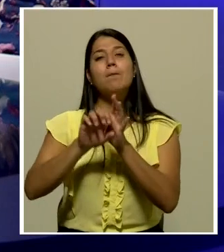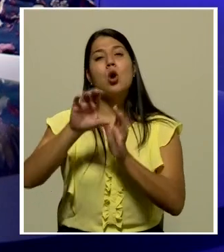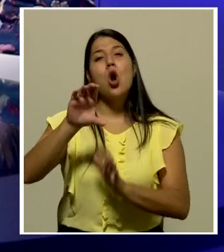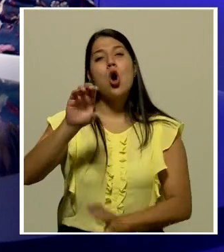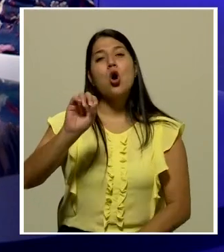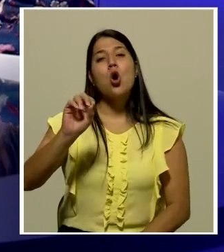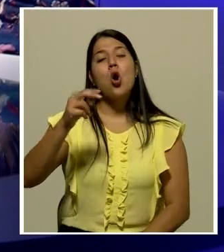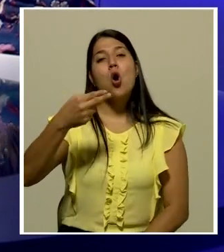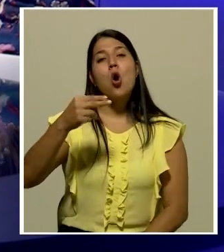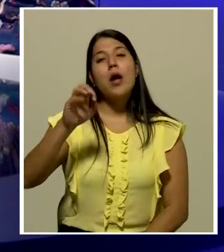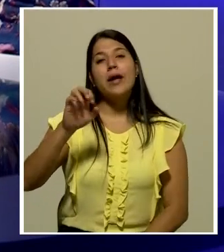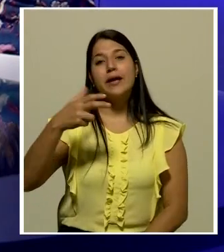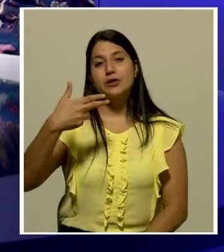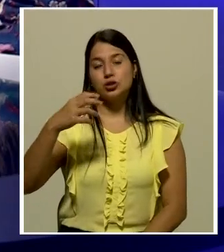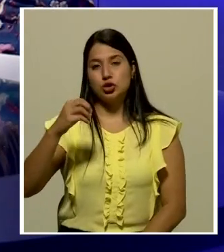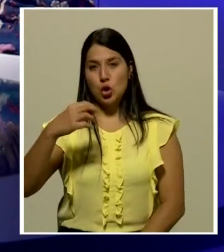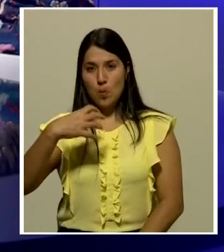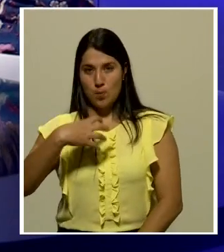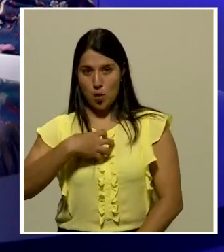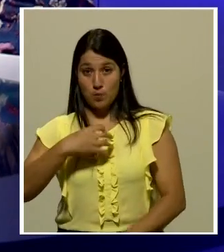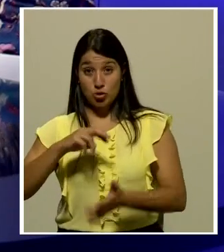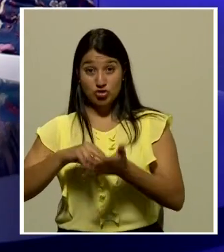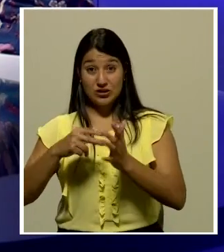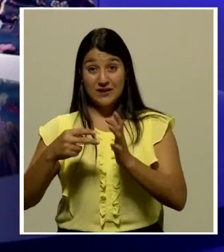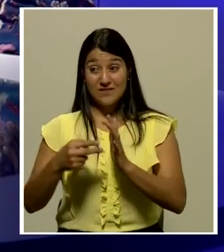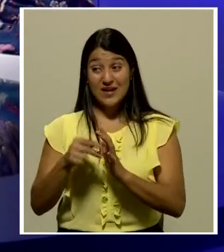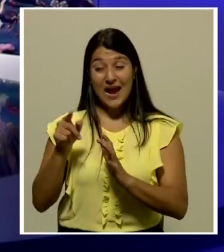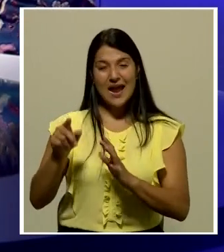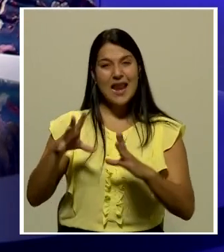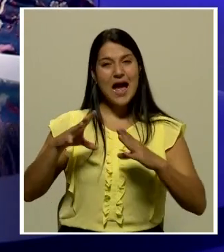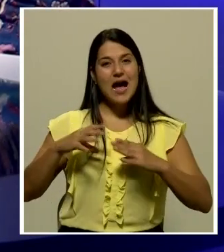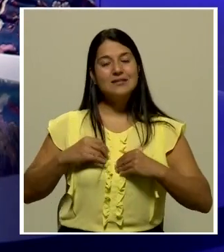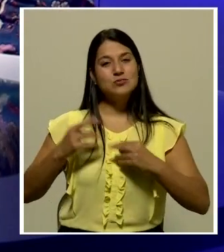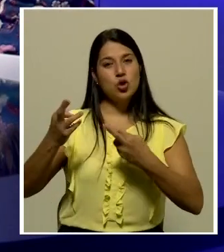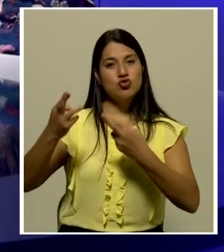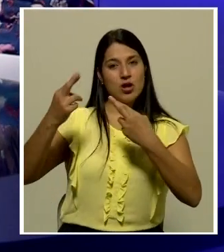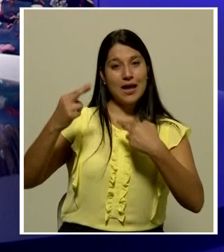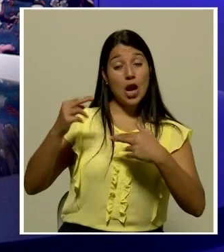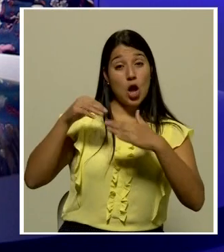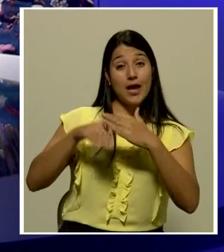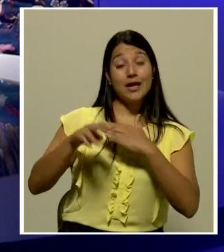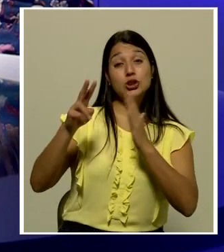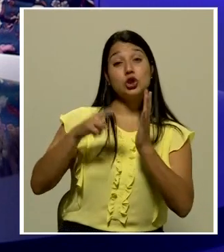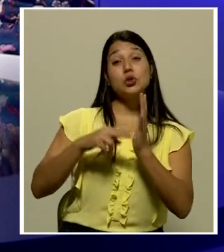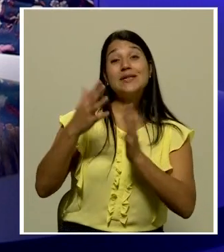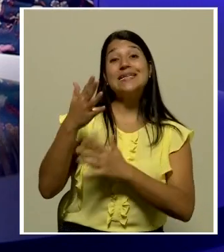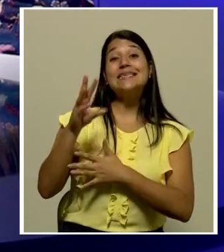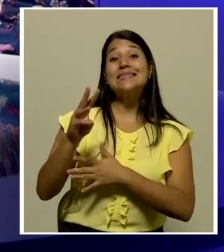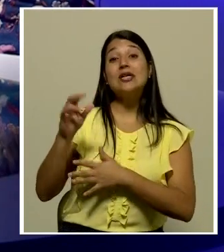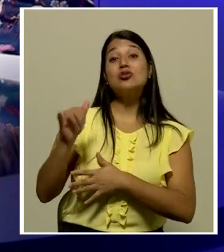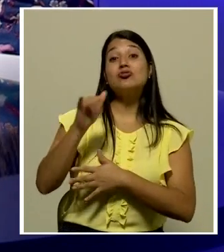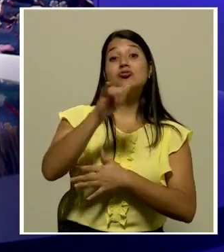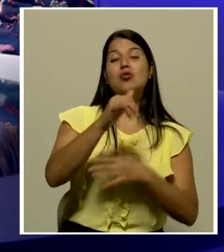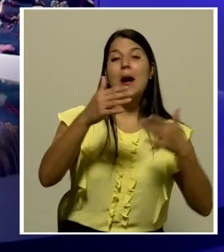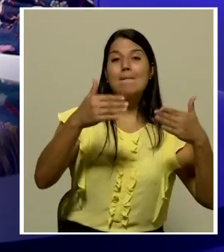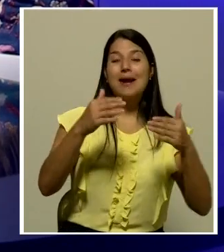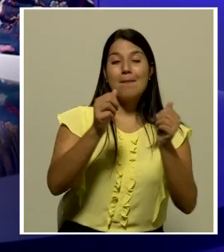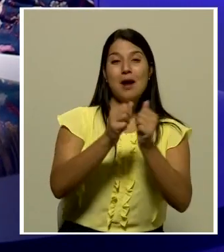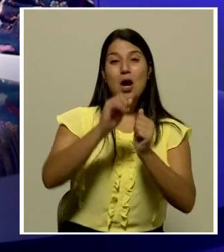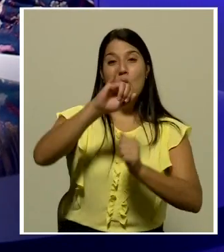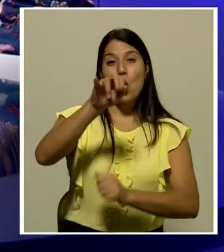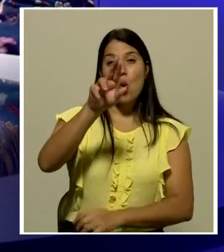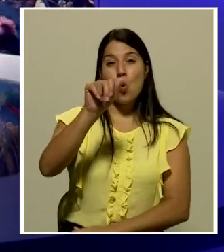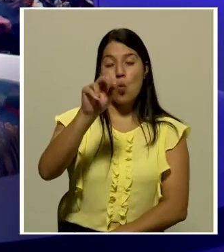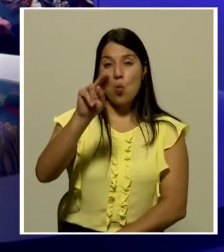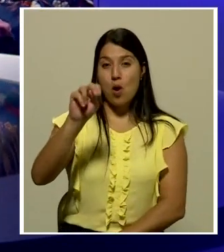relacionado con el viaje que hizo en el 2016 con Juan Carlos Bolaños, que bueno, inicialmente él